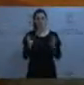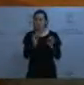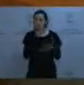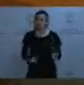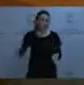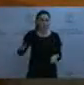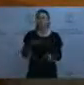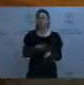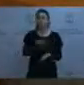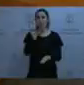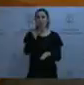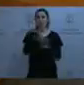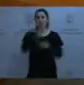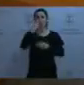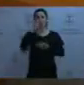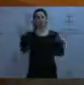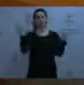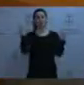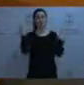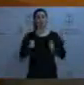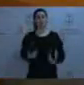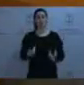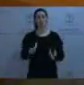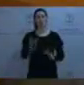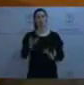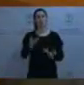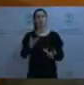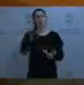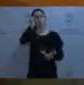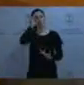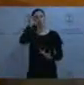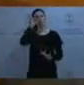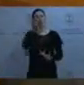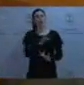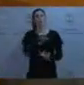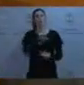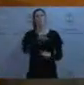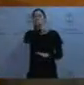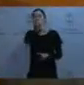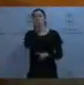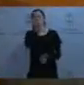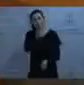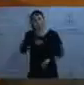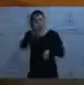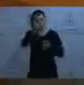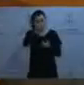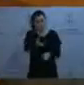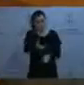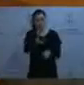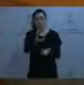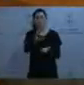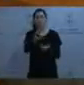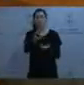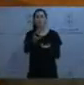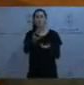y a tenor de lo que hemos oído y escuchado, me parece que hemos logrado transmitir la información y compartir con